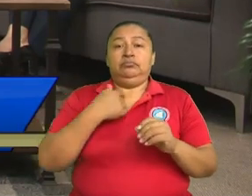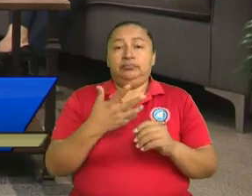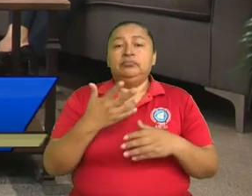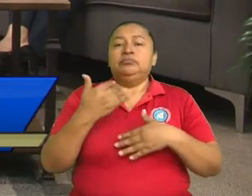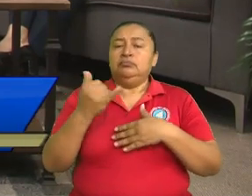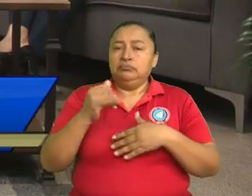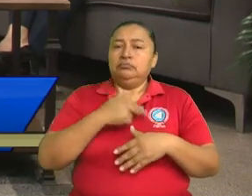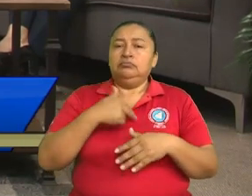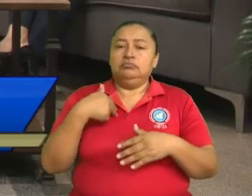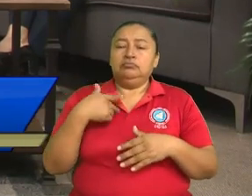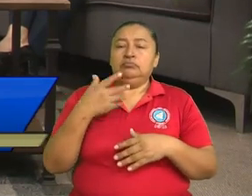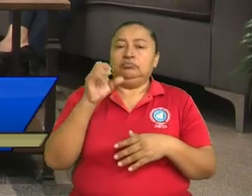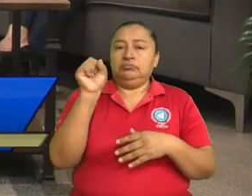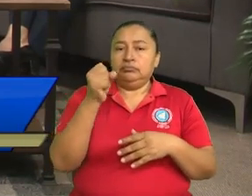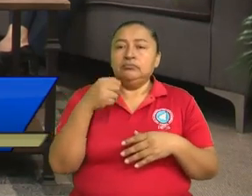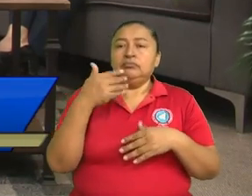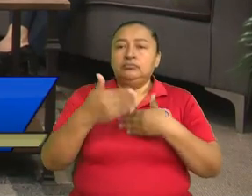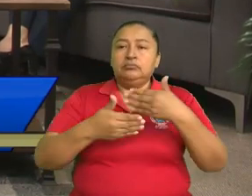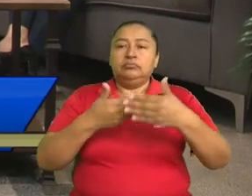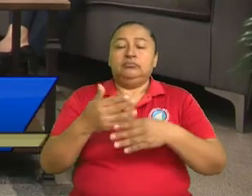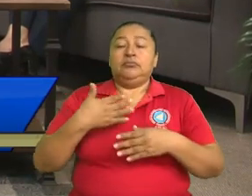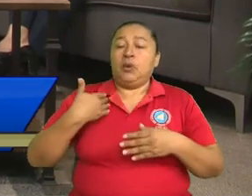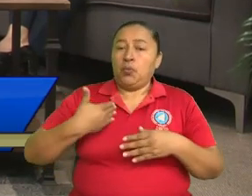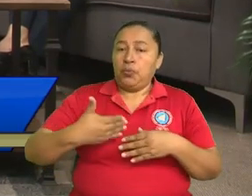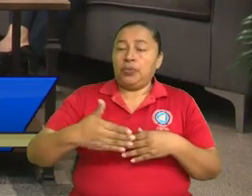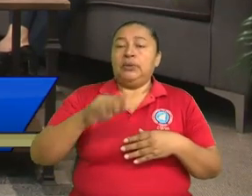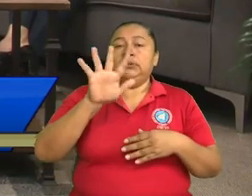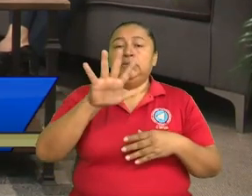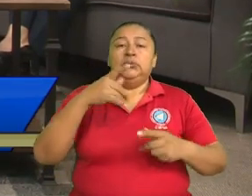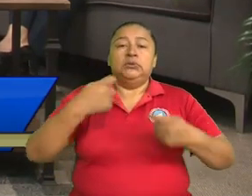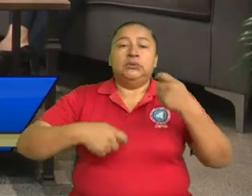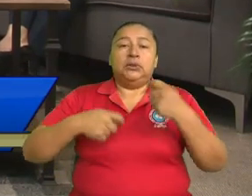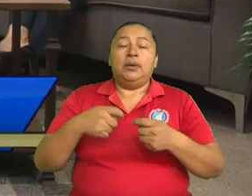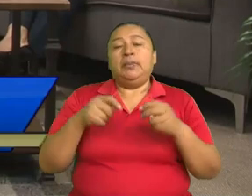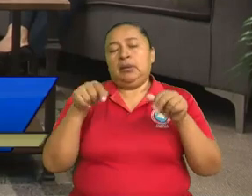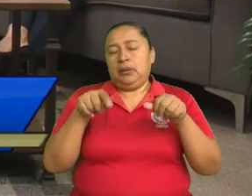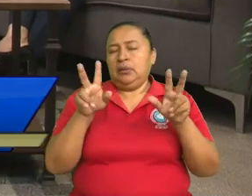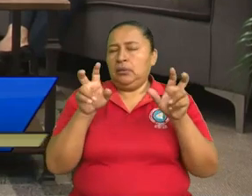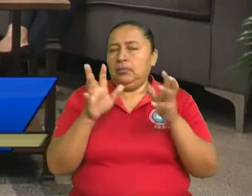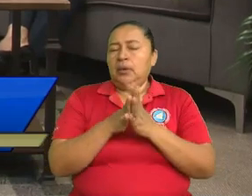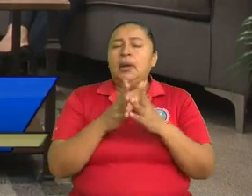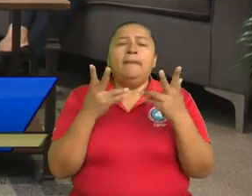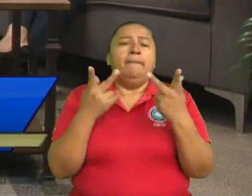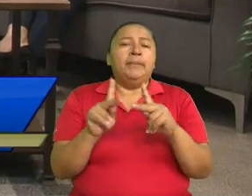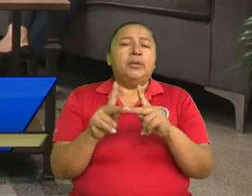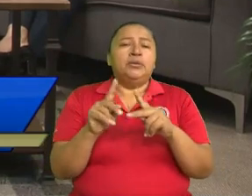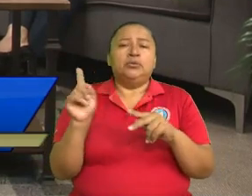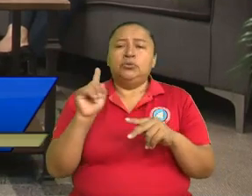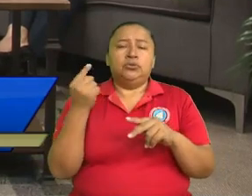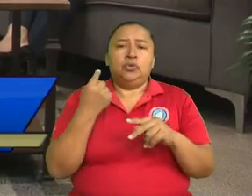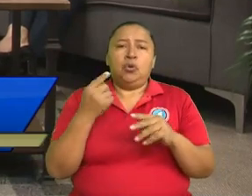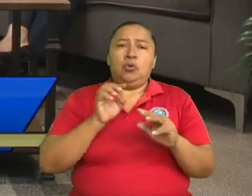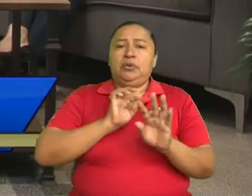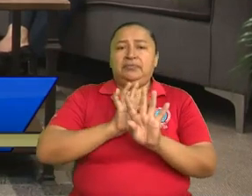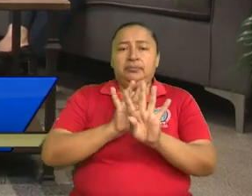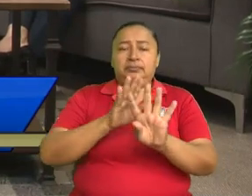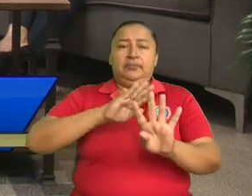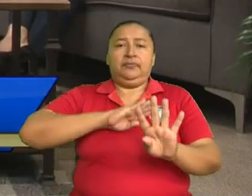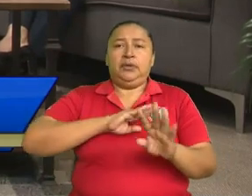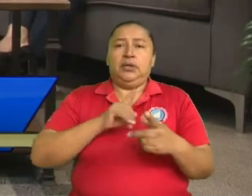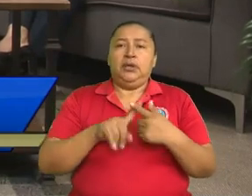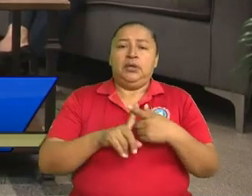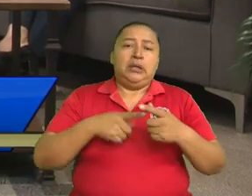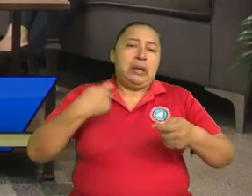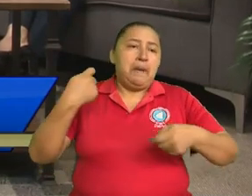así se hizo el sábado y vamos a estar ahí hasta el 5 de septiembre trabajando también este tema. Pero no solamente eso, el desfile, las